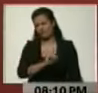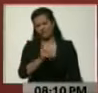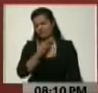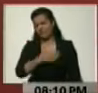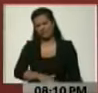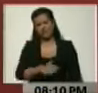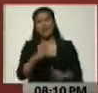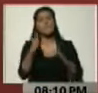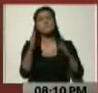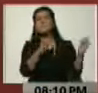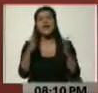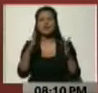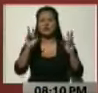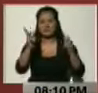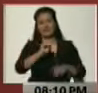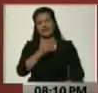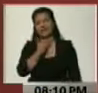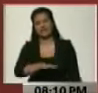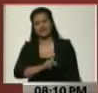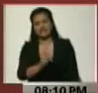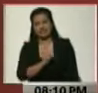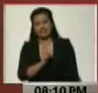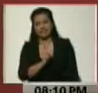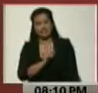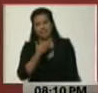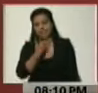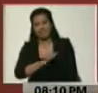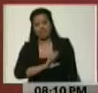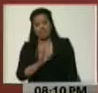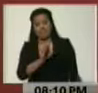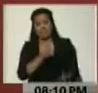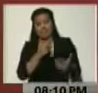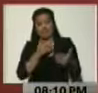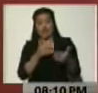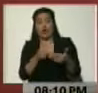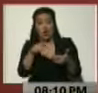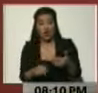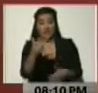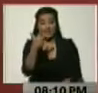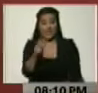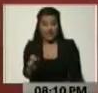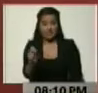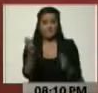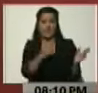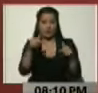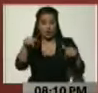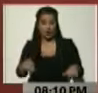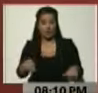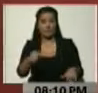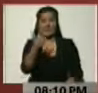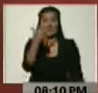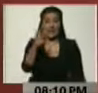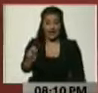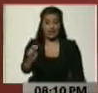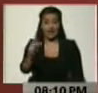marzo, no nos gusta marzo, está terminando, hoy es 30 de marzo, 30 de